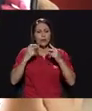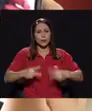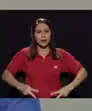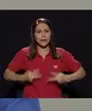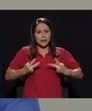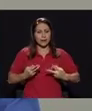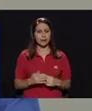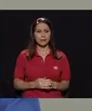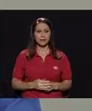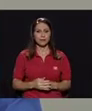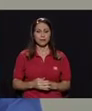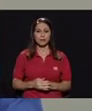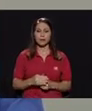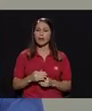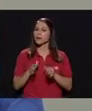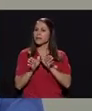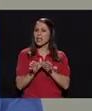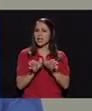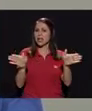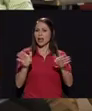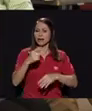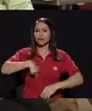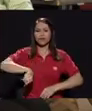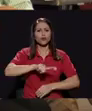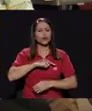acuáticas ricas en biodiversidad.